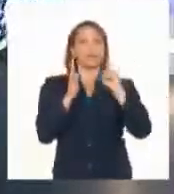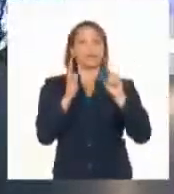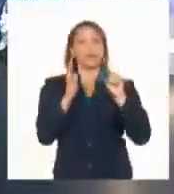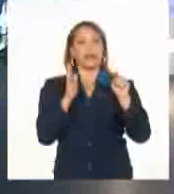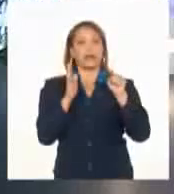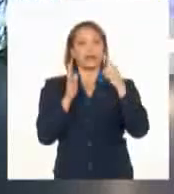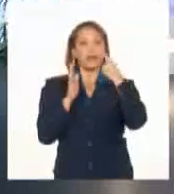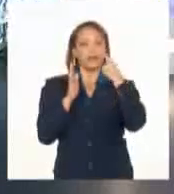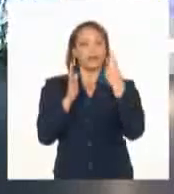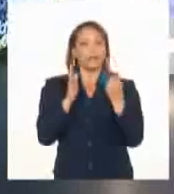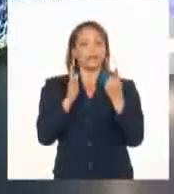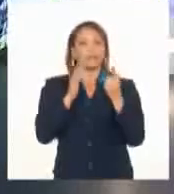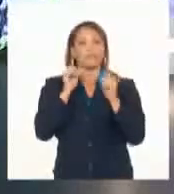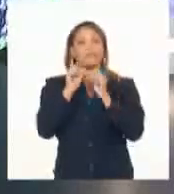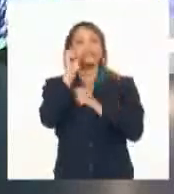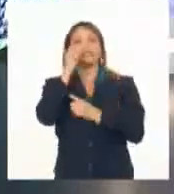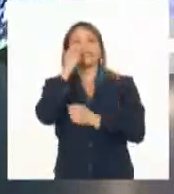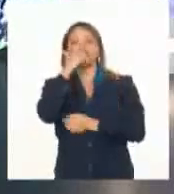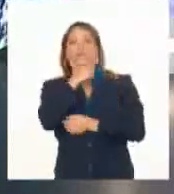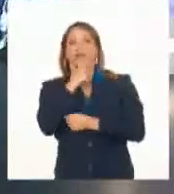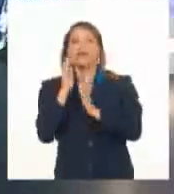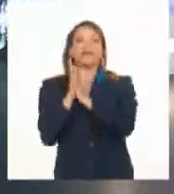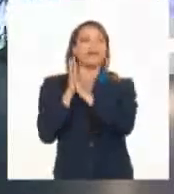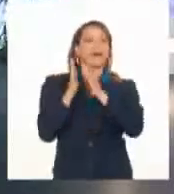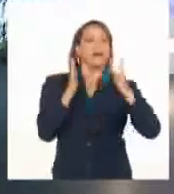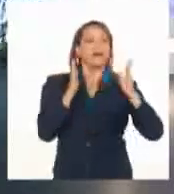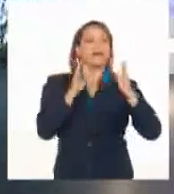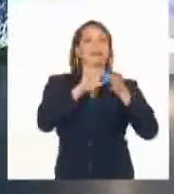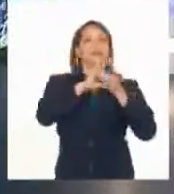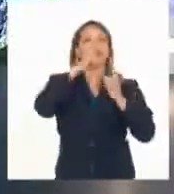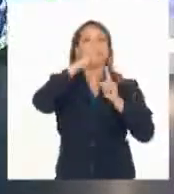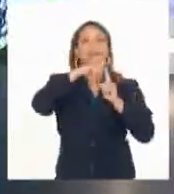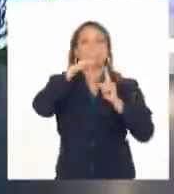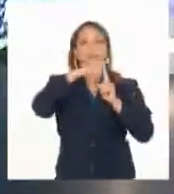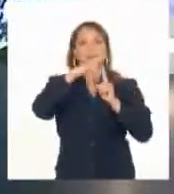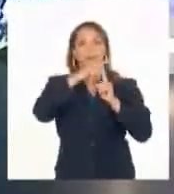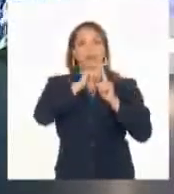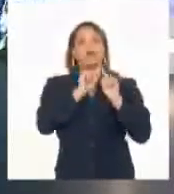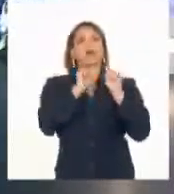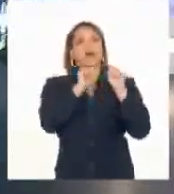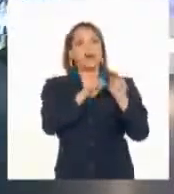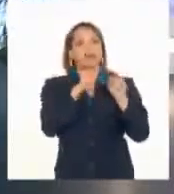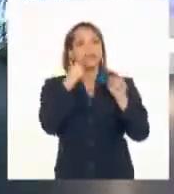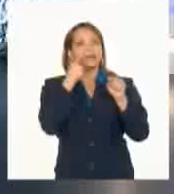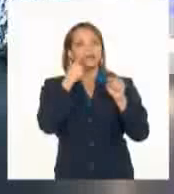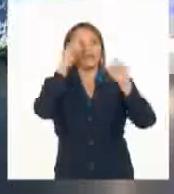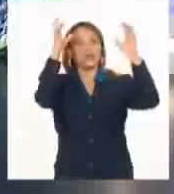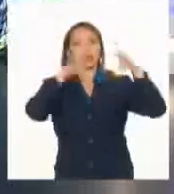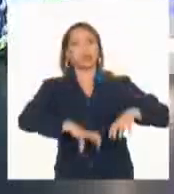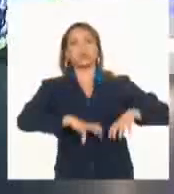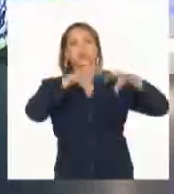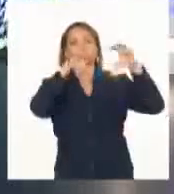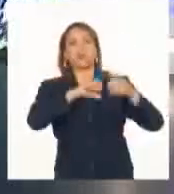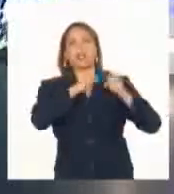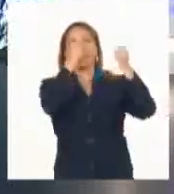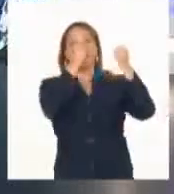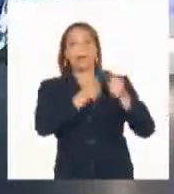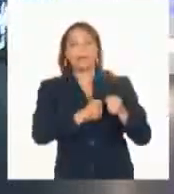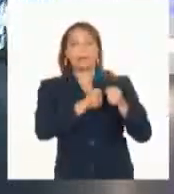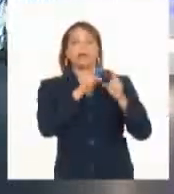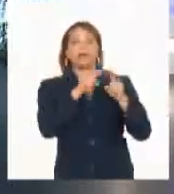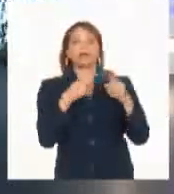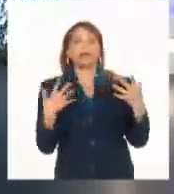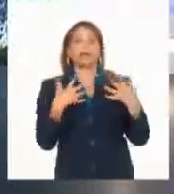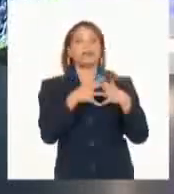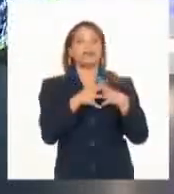apreciar desde Ciego de Ávila hasta la provincia de Guantánamo cómo hemos tenido hoy actividad de chubascos y lluvias que están relacionadas con un